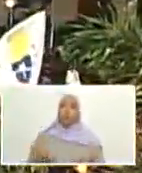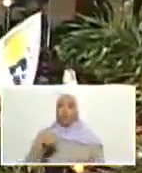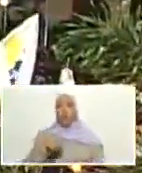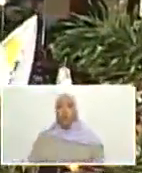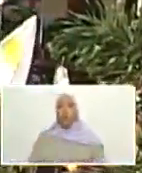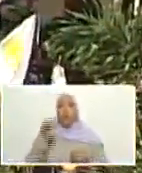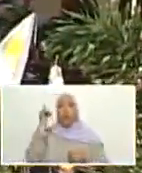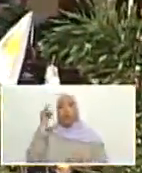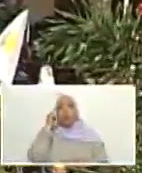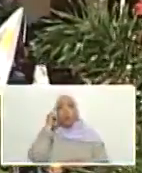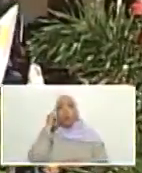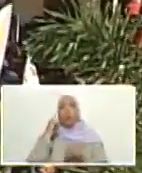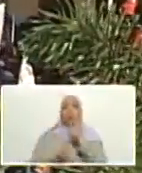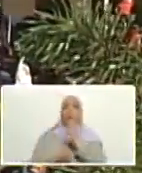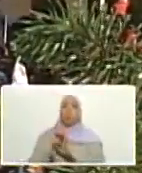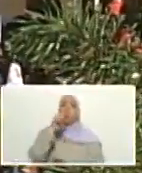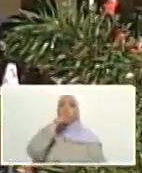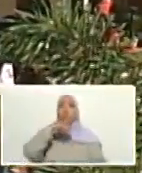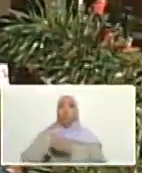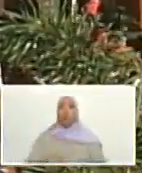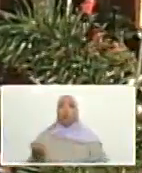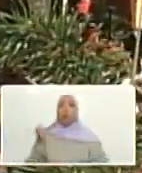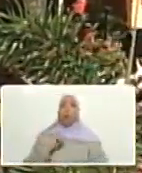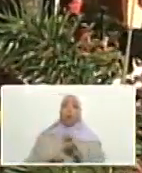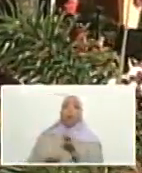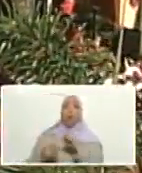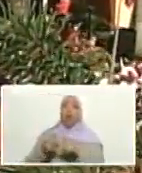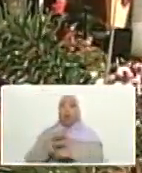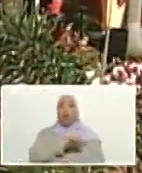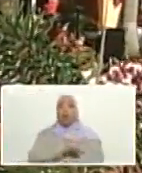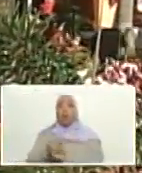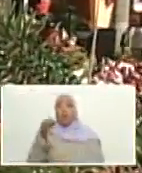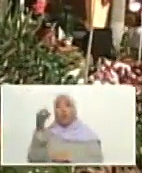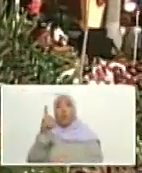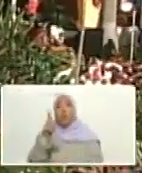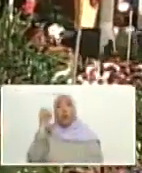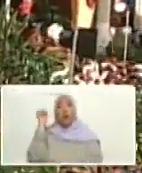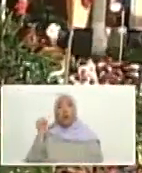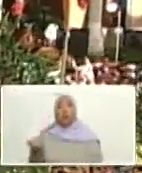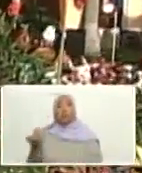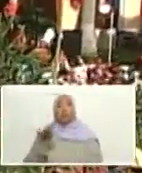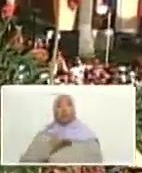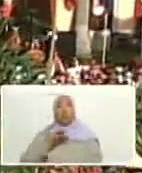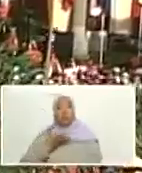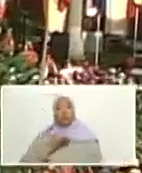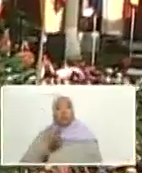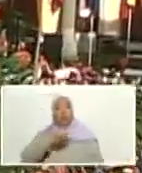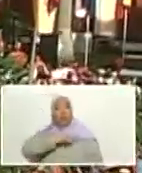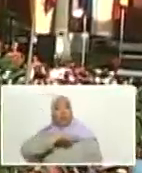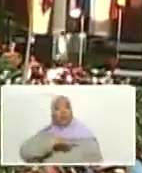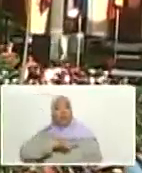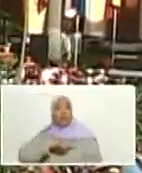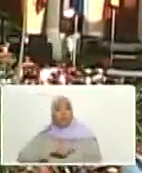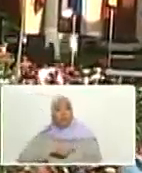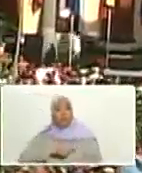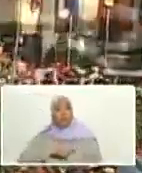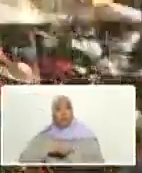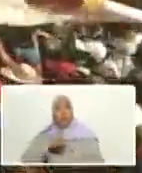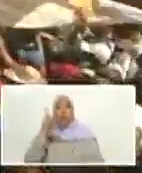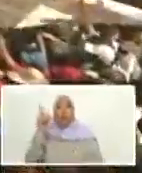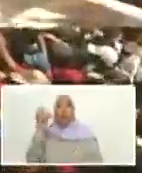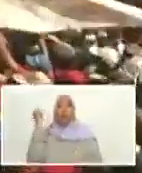celebra el despertar histórico contra la dictadura militar. Llamó a la movilización y a mantener la unión nacional contra